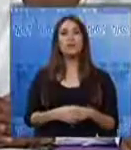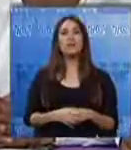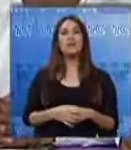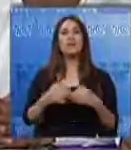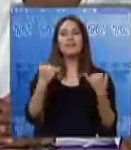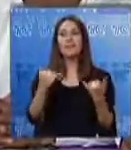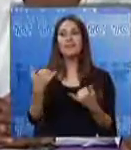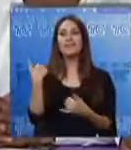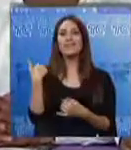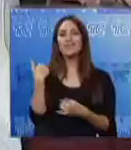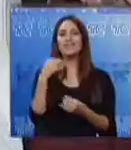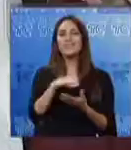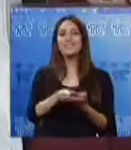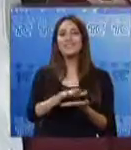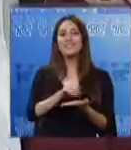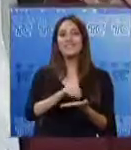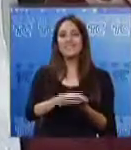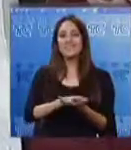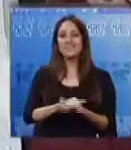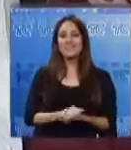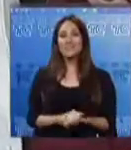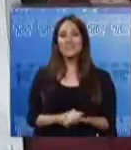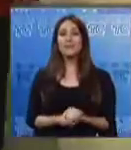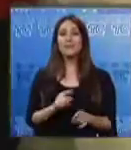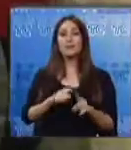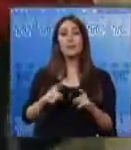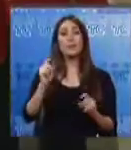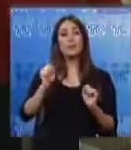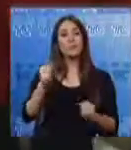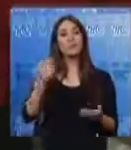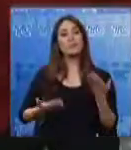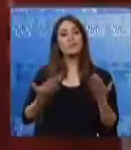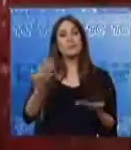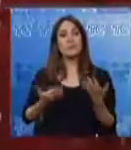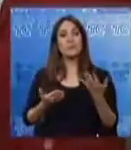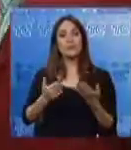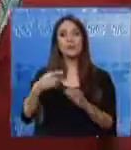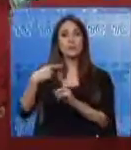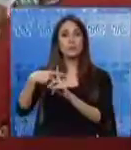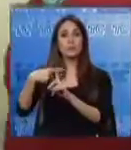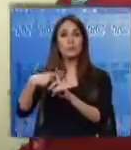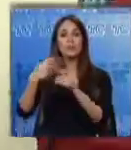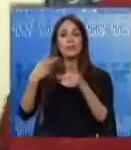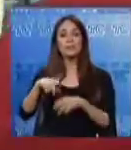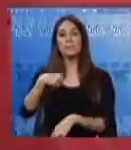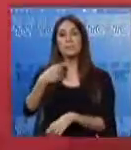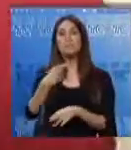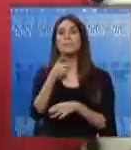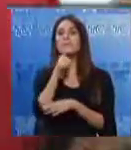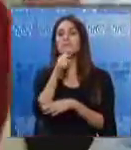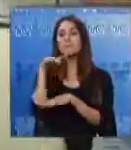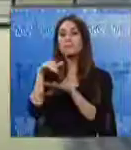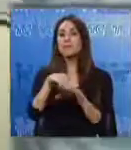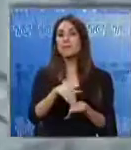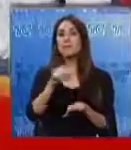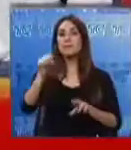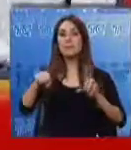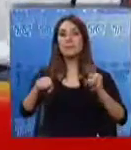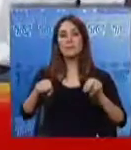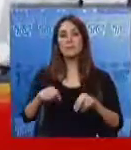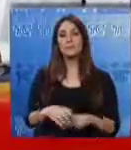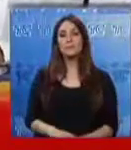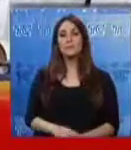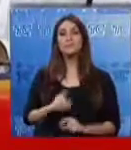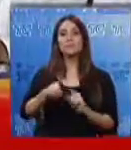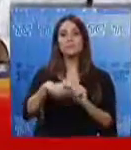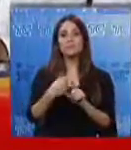la revocatoria del mandato. Moncayo anunció que existe la posibilidad que el Movimiento Suma también decida en las próximas horas respaldar su candidatura. Y de